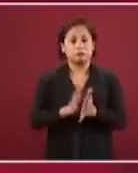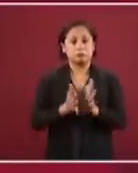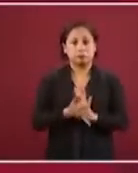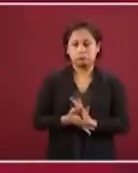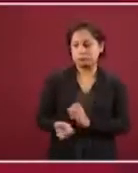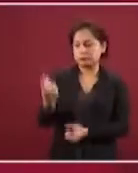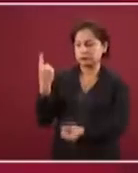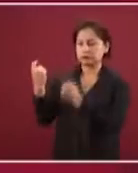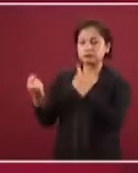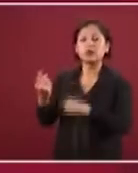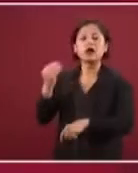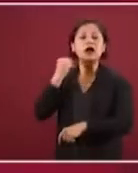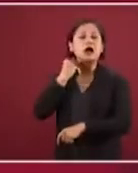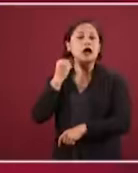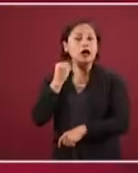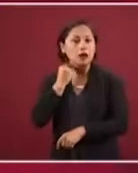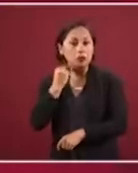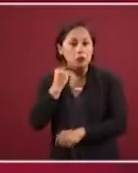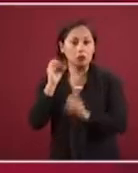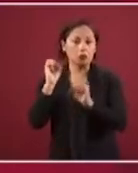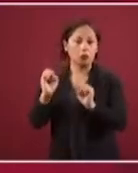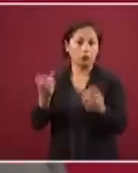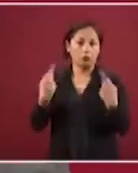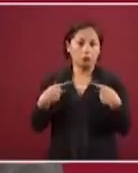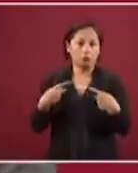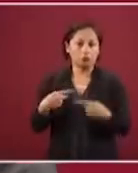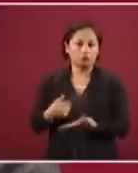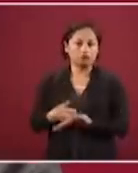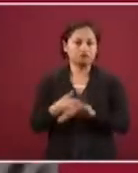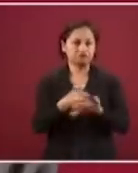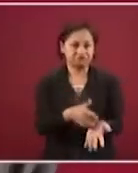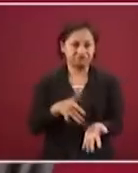coyotes adquirían